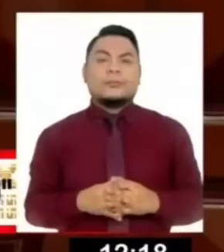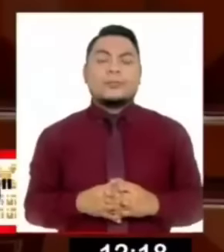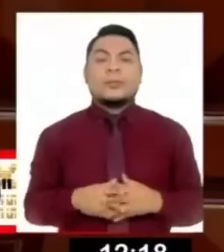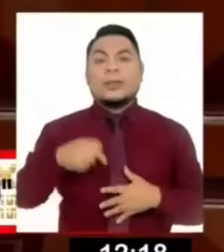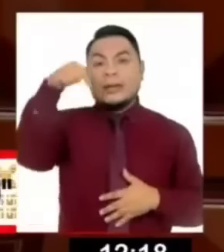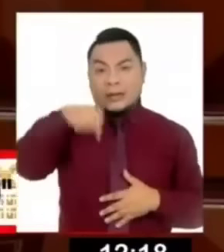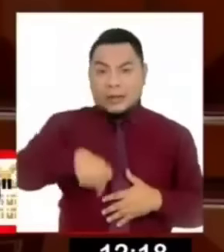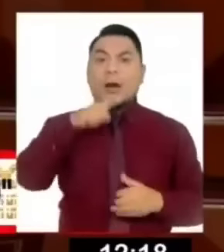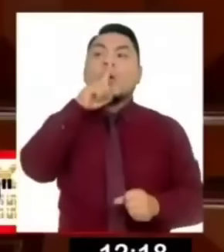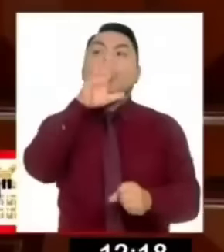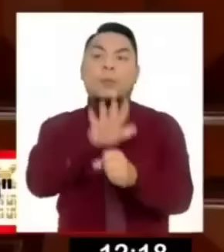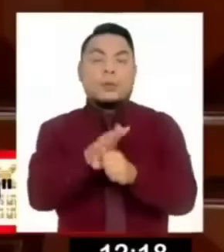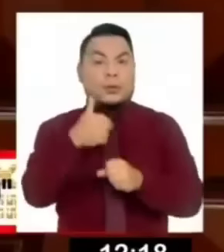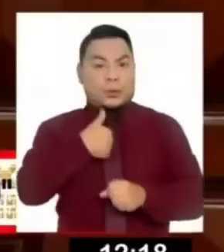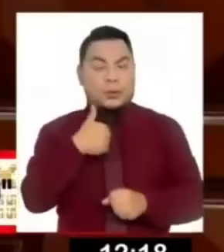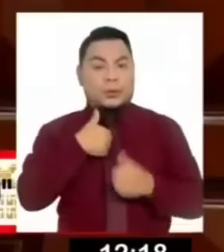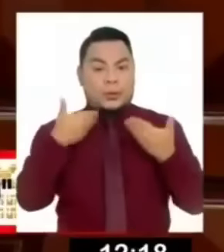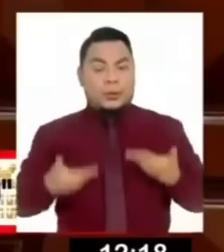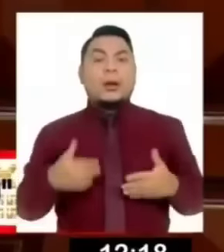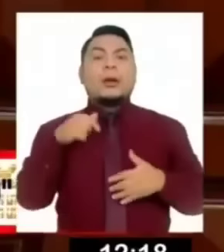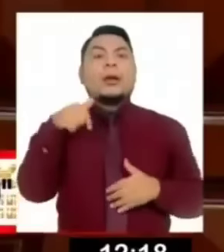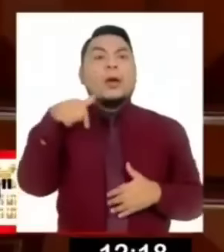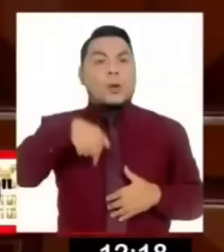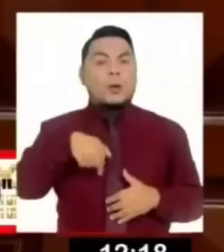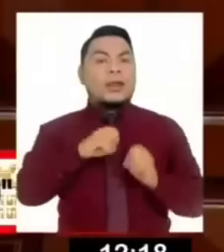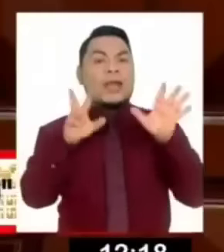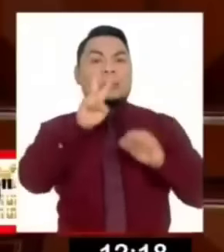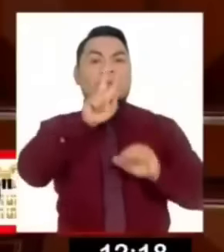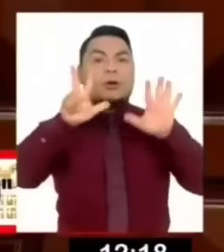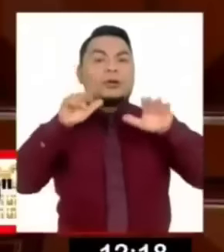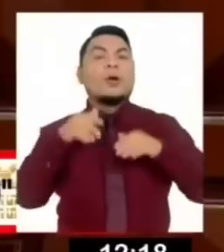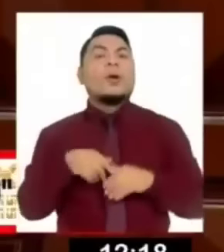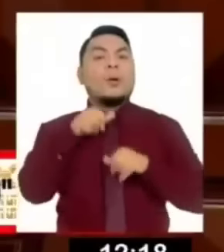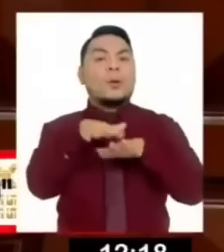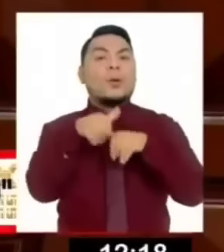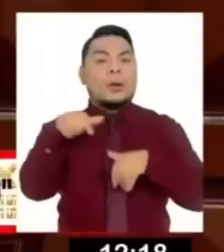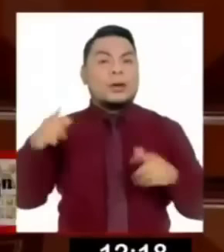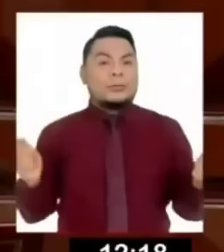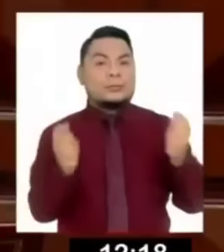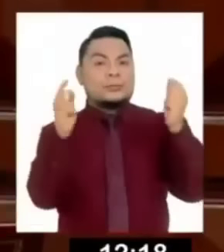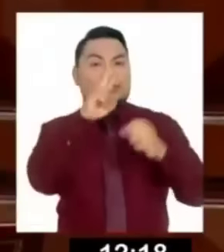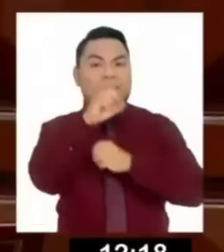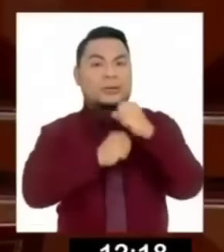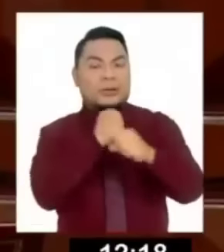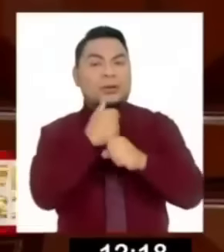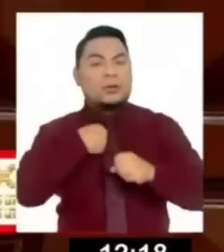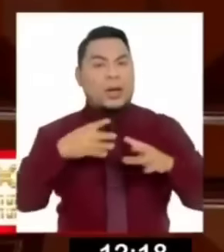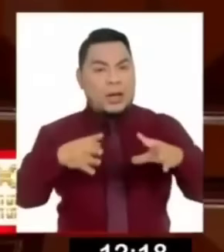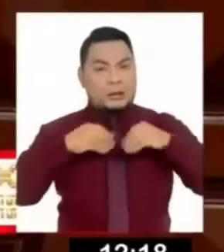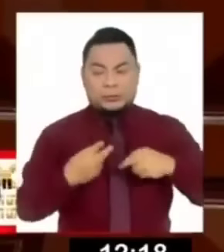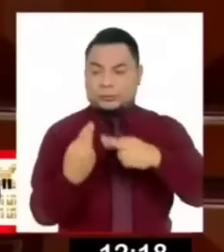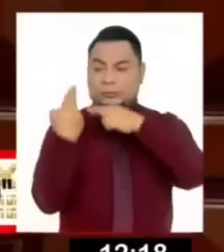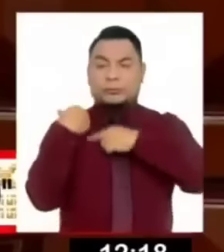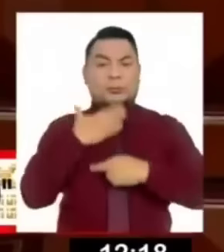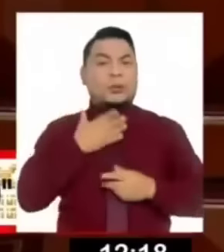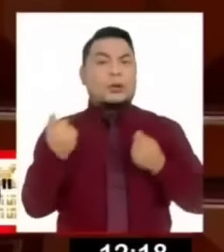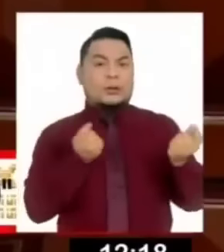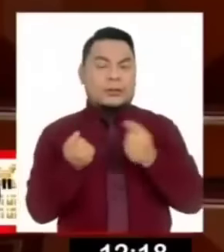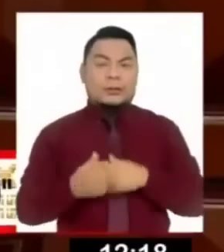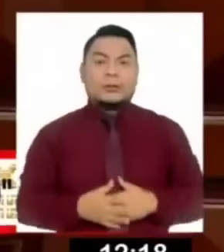Este es el compromiso que hoy, 28 de julio, en este bicentenario, asumo asume nuestro